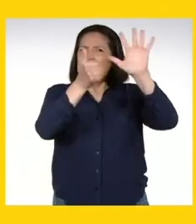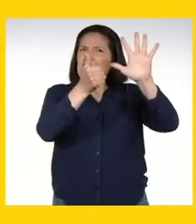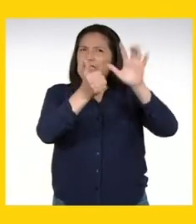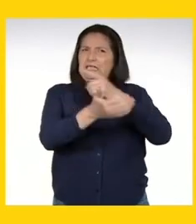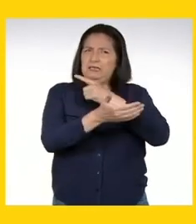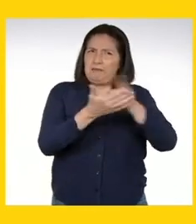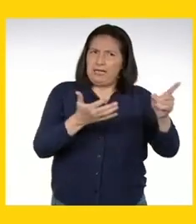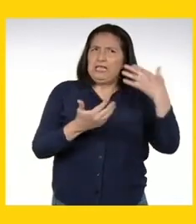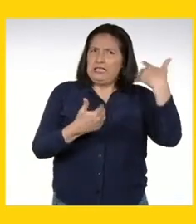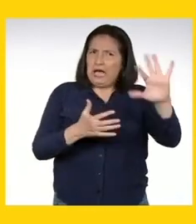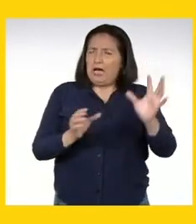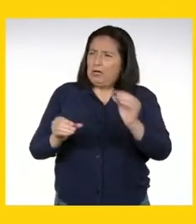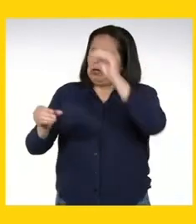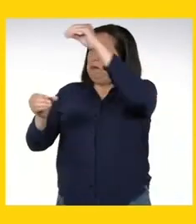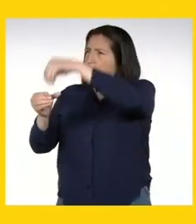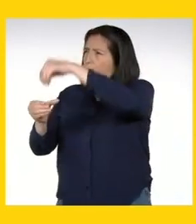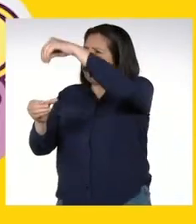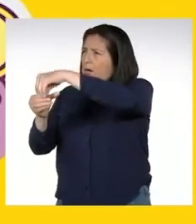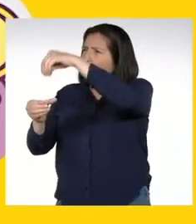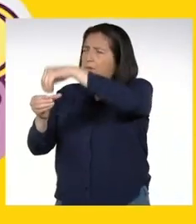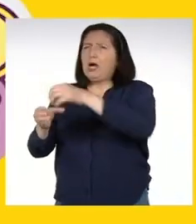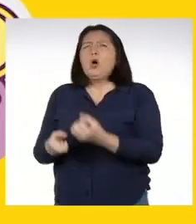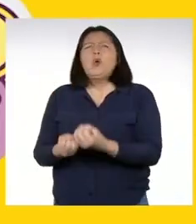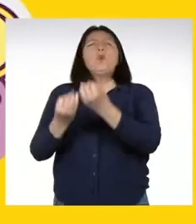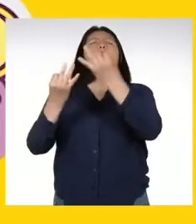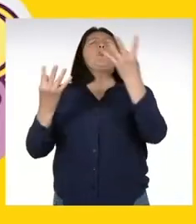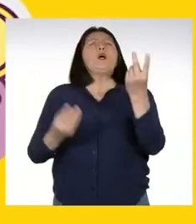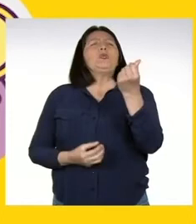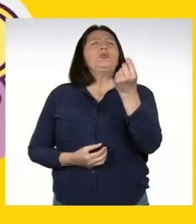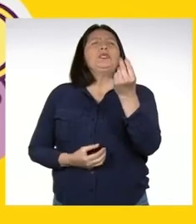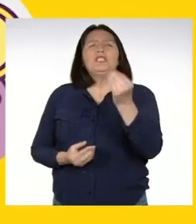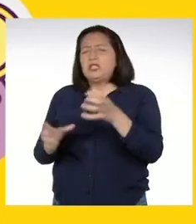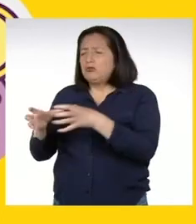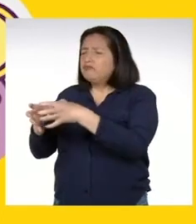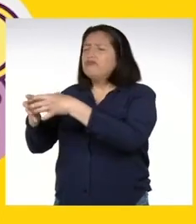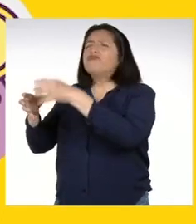semanas, ¿cuánto dinero tengo en mi alcancía?